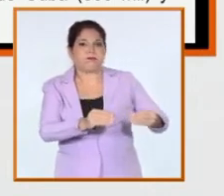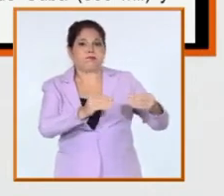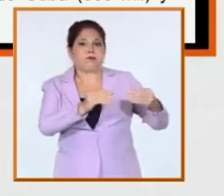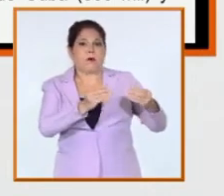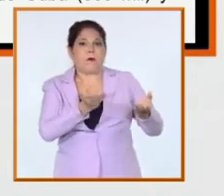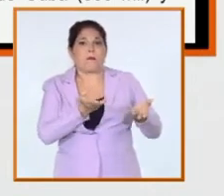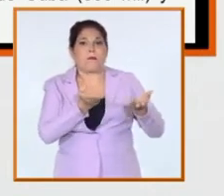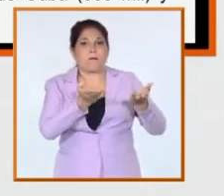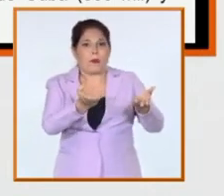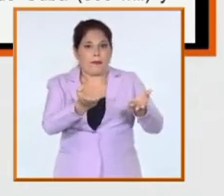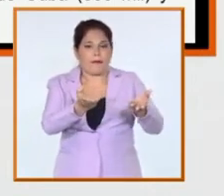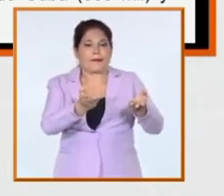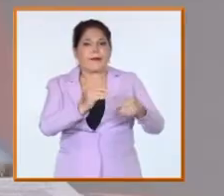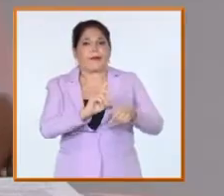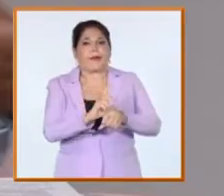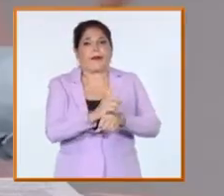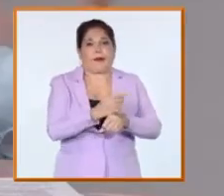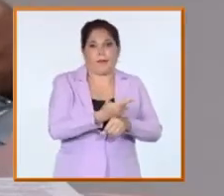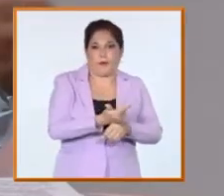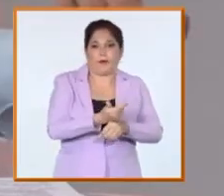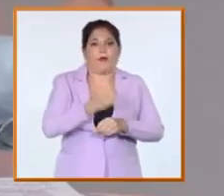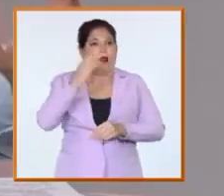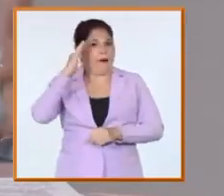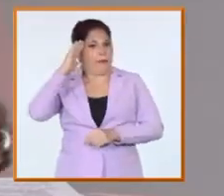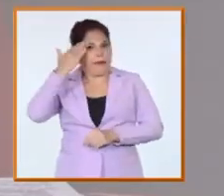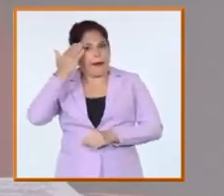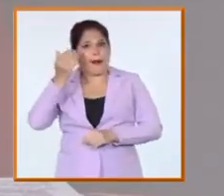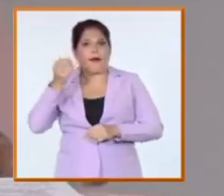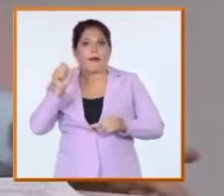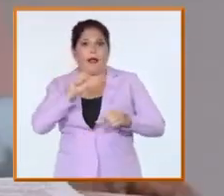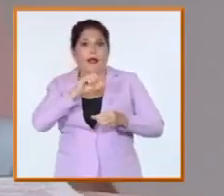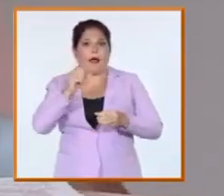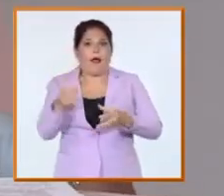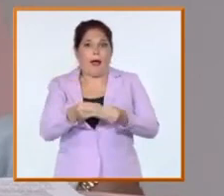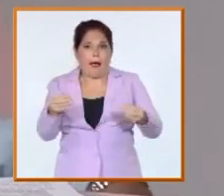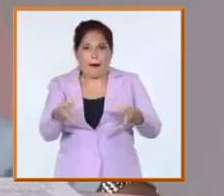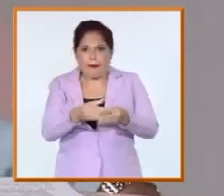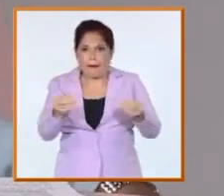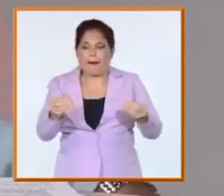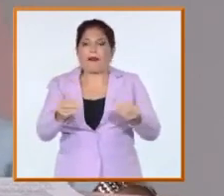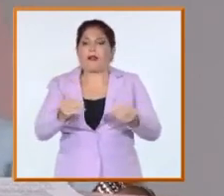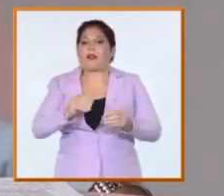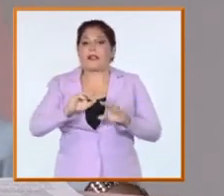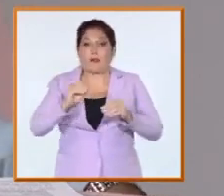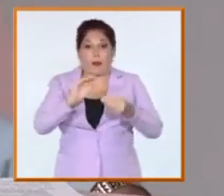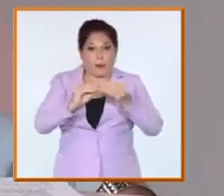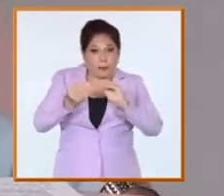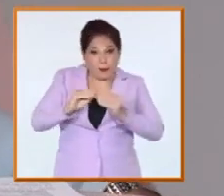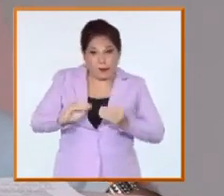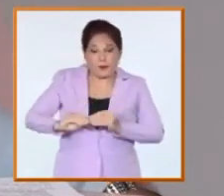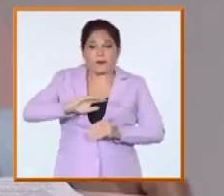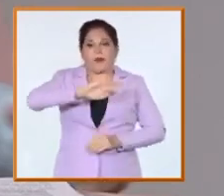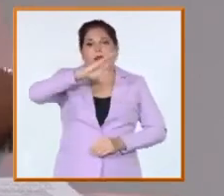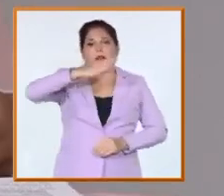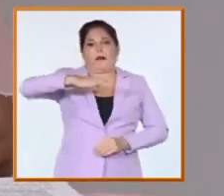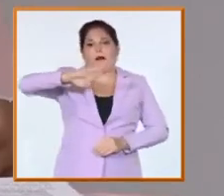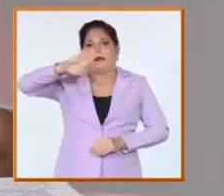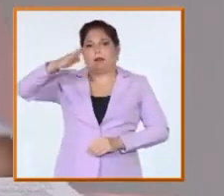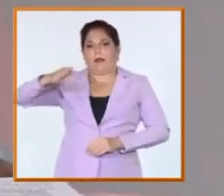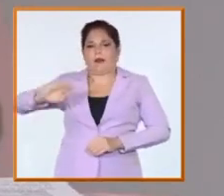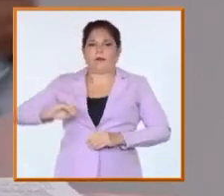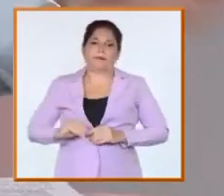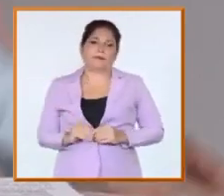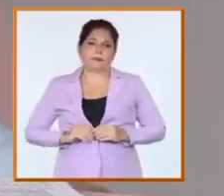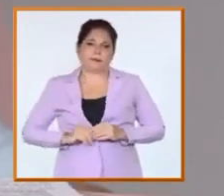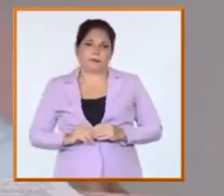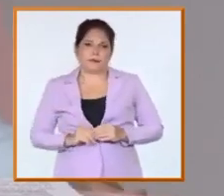ya es la racilla y ya en su momento en La teja a partir de que que se ligan determinadas arcillas Pero eso